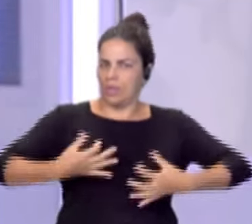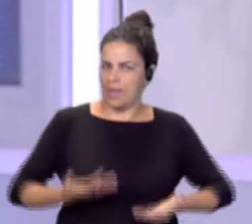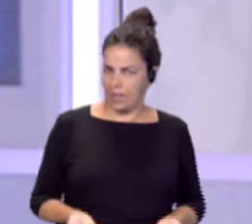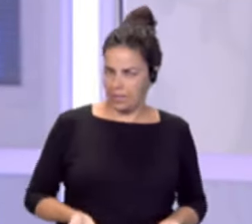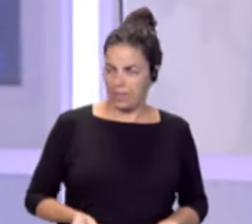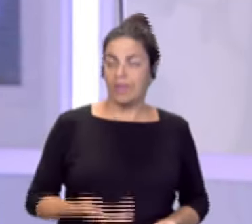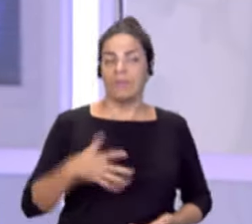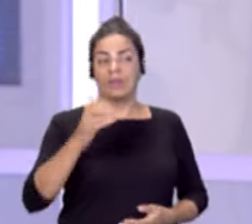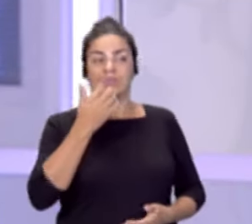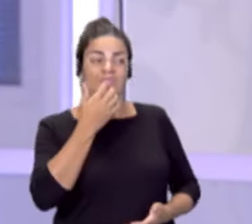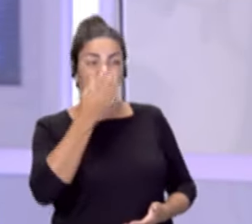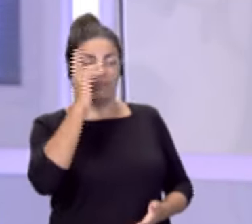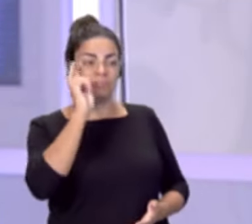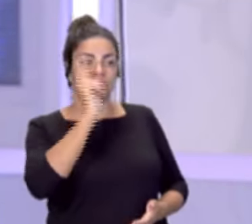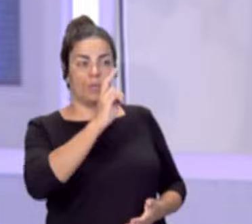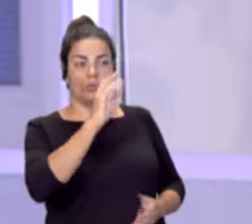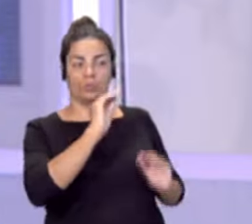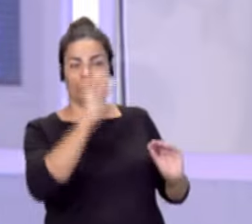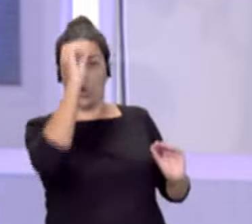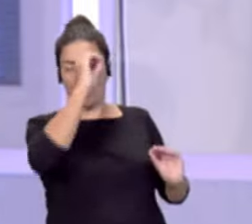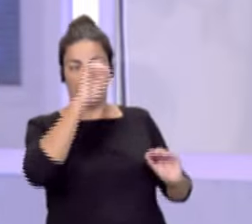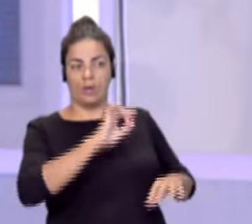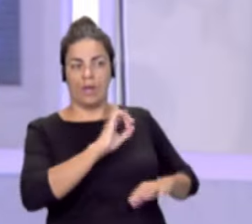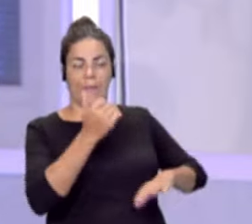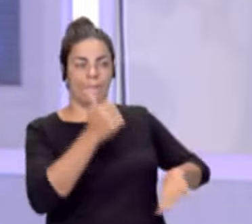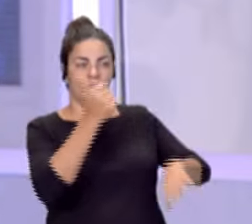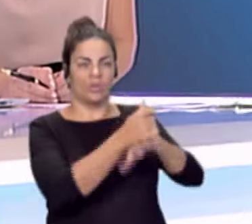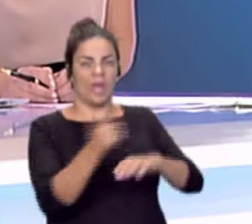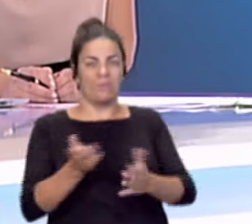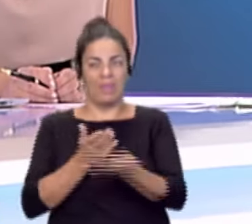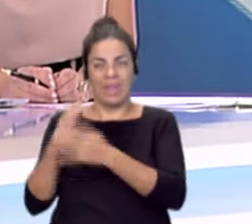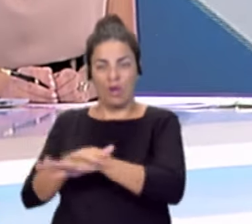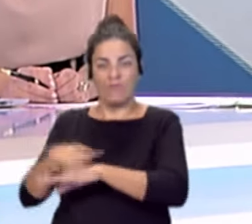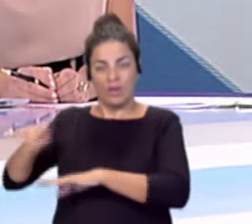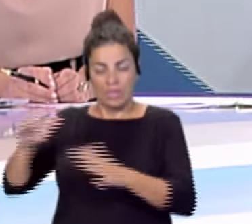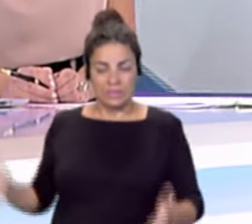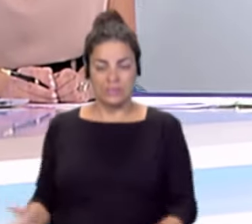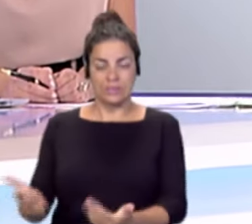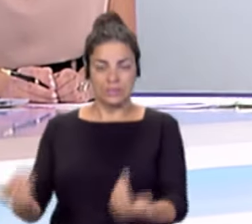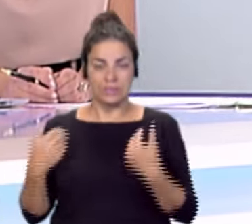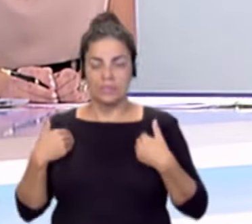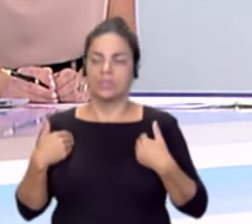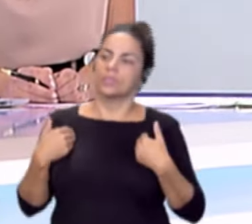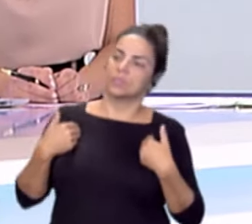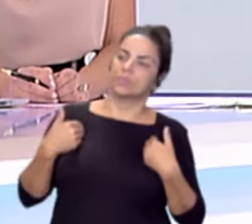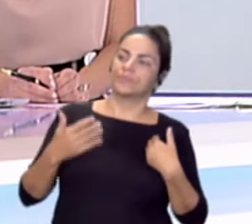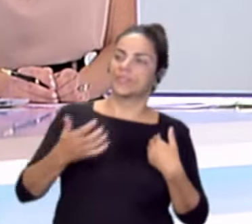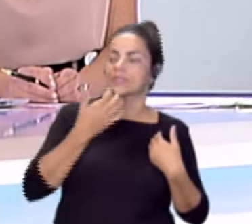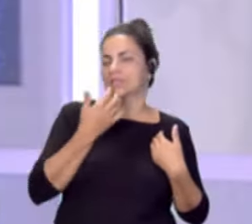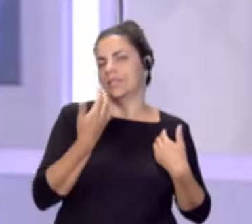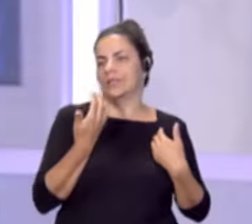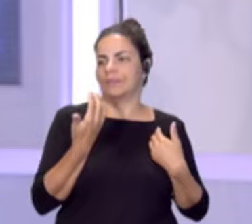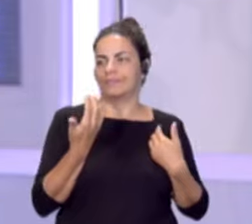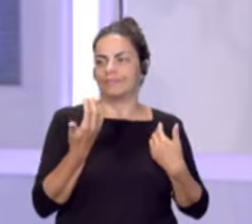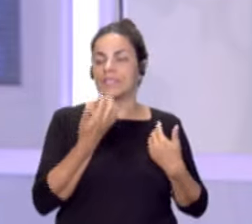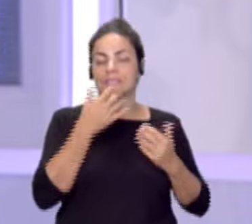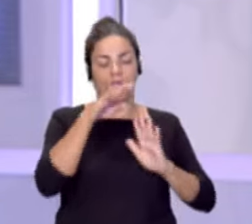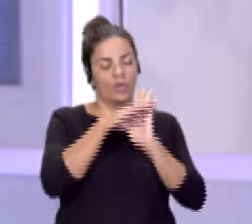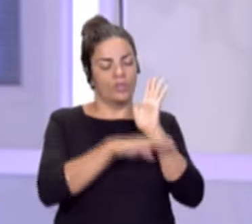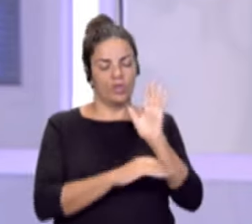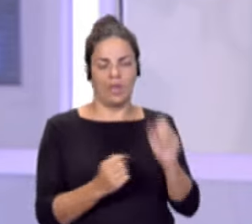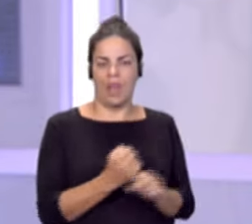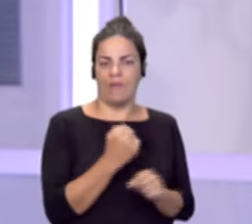la patronal, pedir al gobierno que de alguna forma incentive, bueno, probablemente si jugamos una cuestión del sistema del mercado, si hay unas condiciones